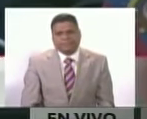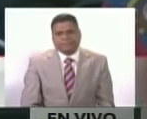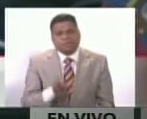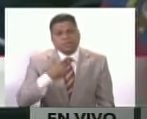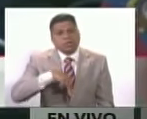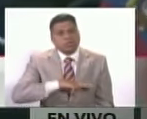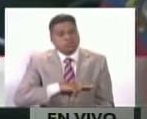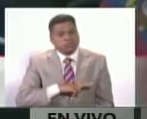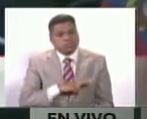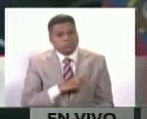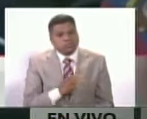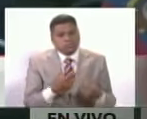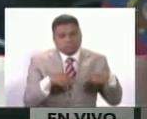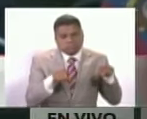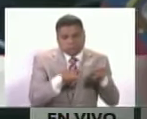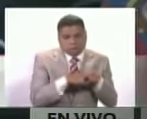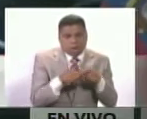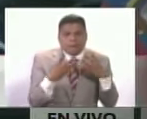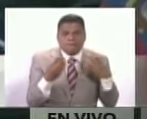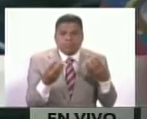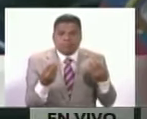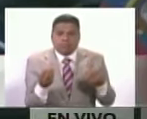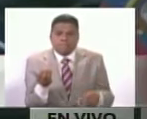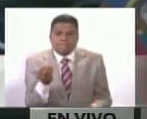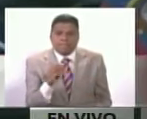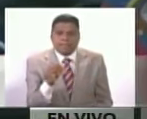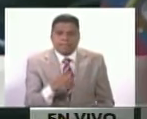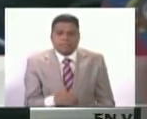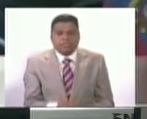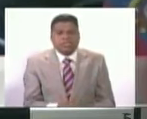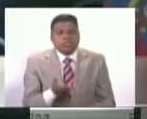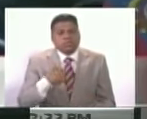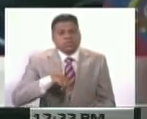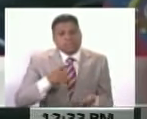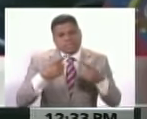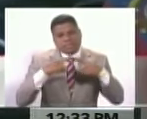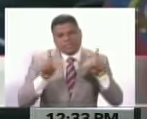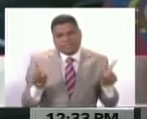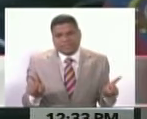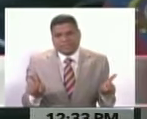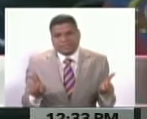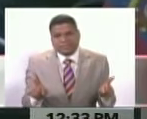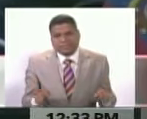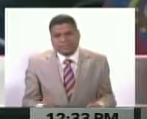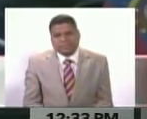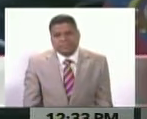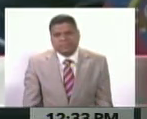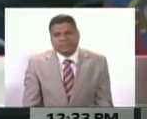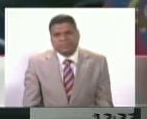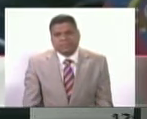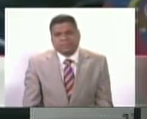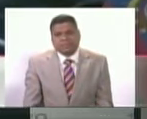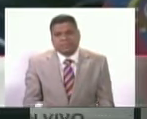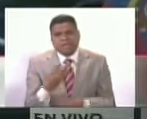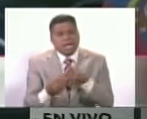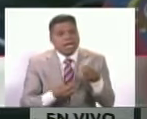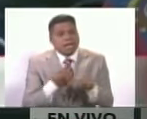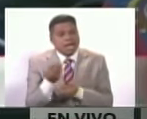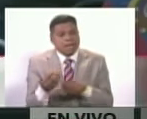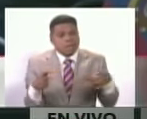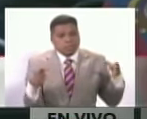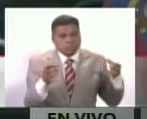es mucho más que nuestras diferencias Hagamos del movimiento de